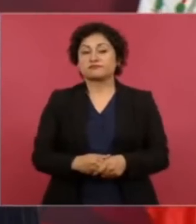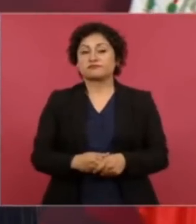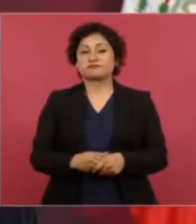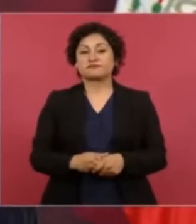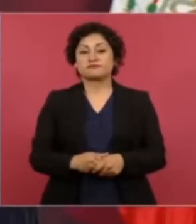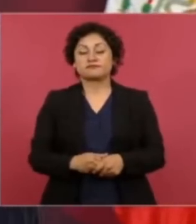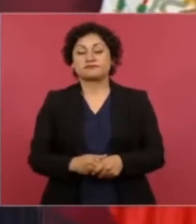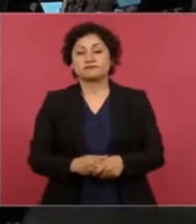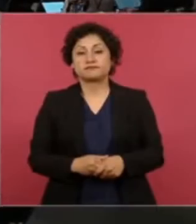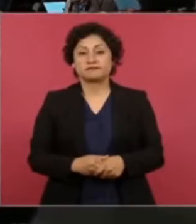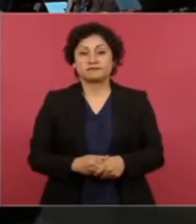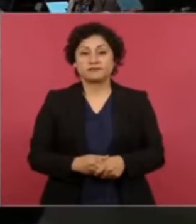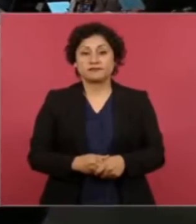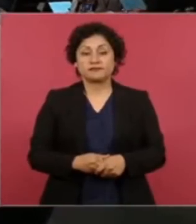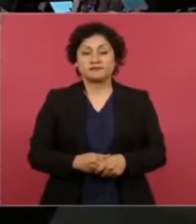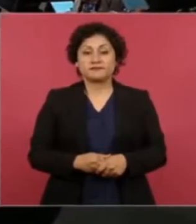se